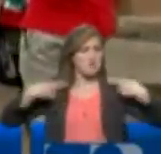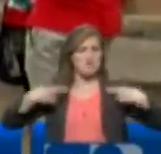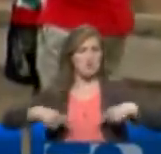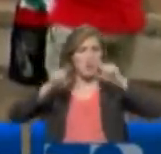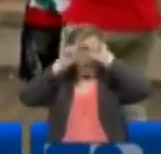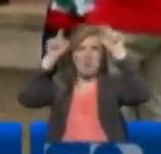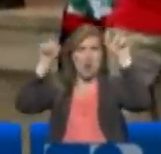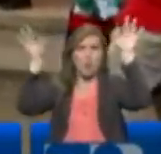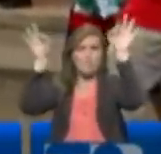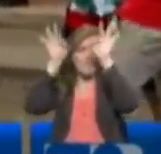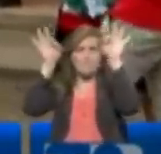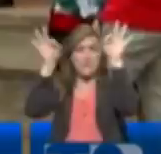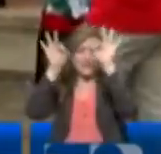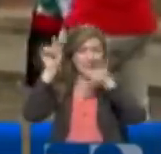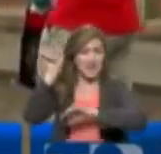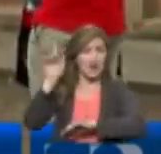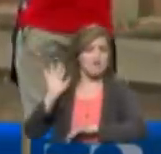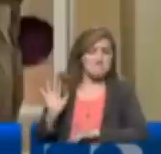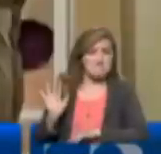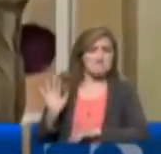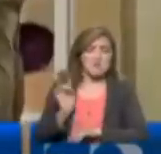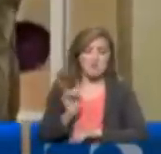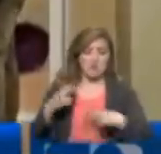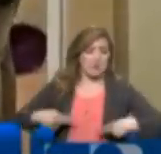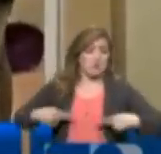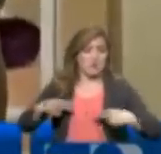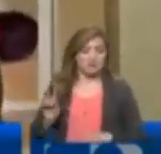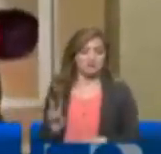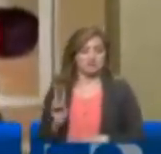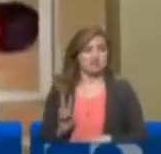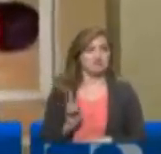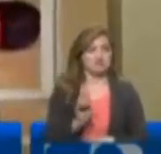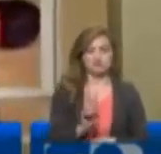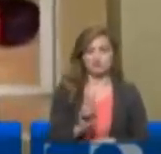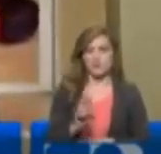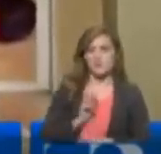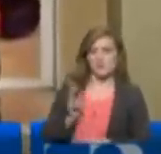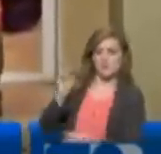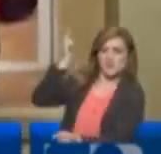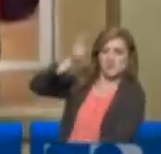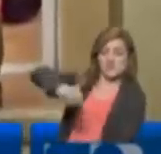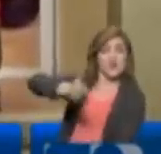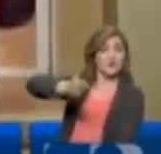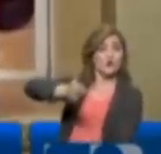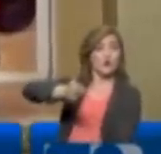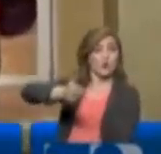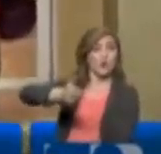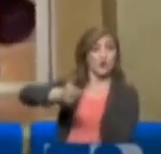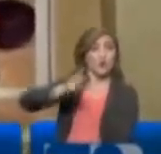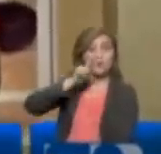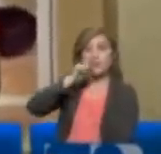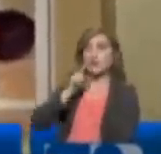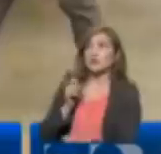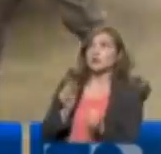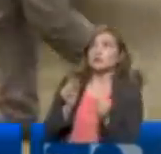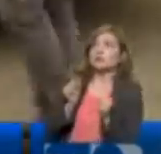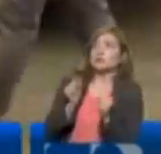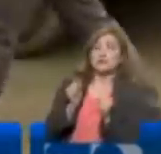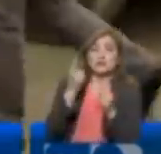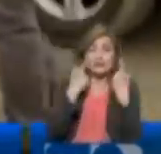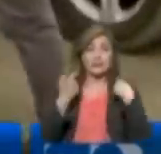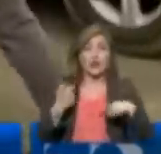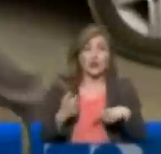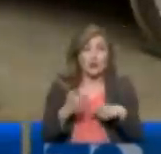de la empresa eléctrica llegaron a este negocio sometieron al padre y al hijo en esta ocasión las empleadas para no resultar